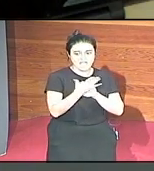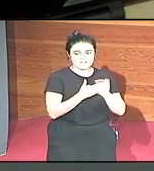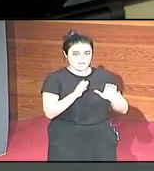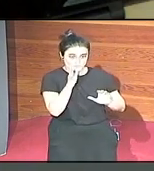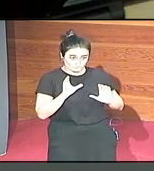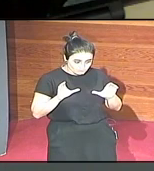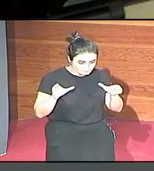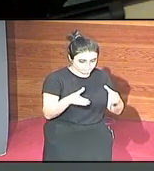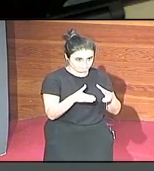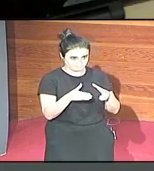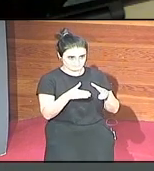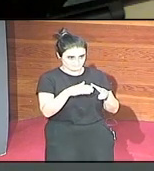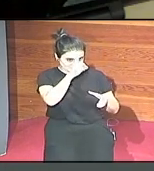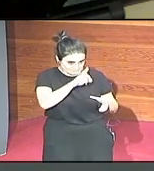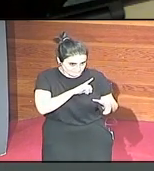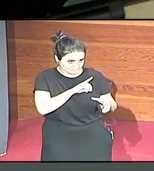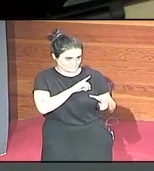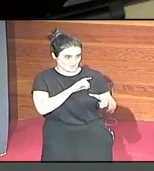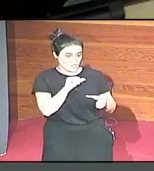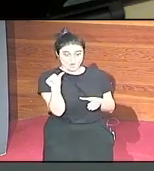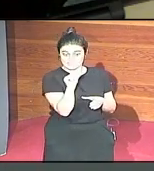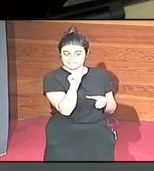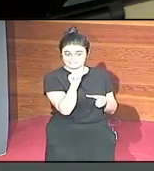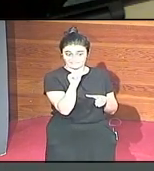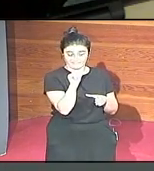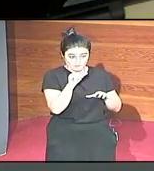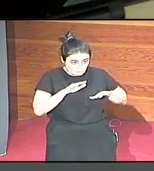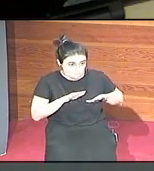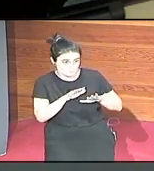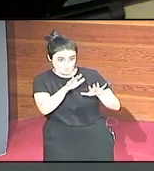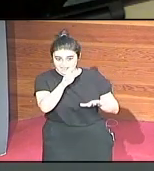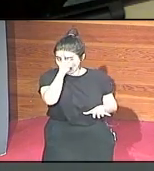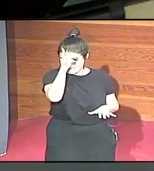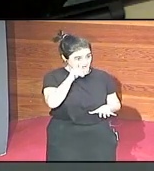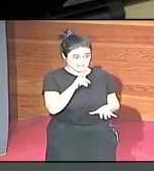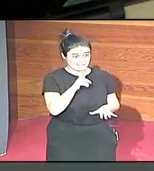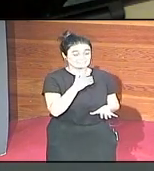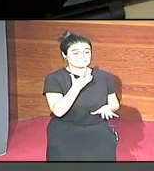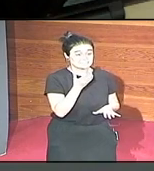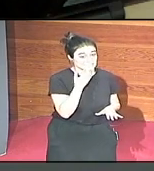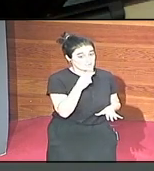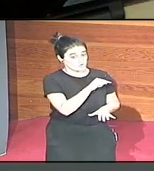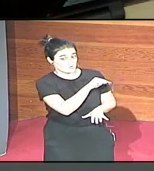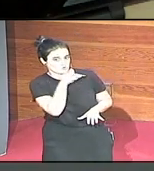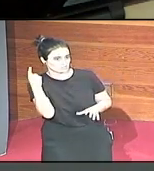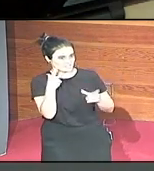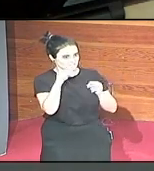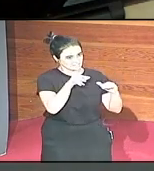occidentales no entrarían en Alemania del Este hasta que las tropas soviéticas no hubieran salido de la